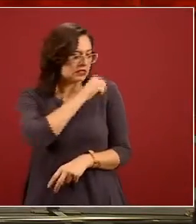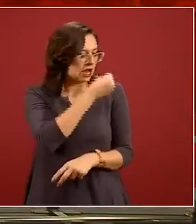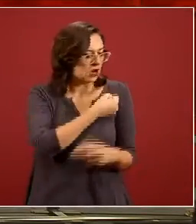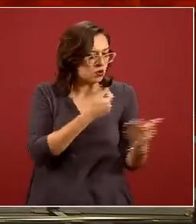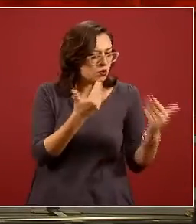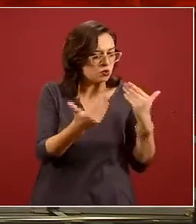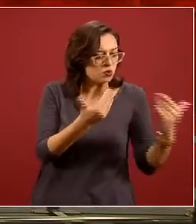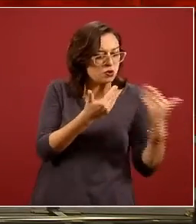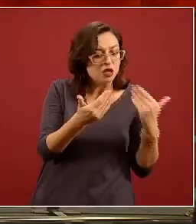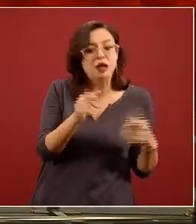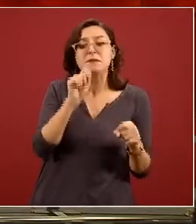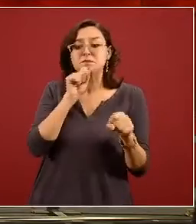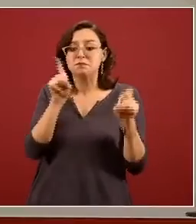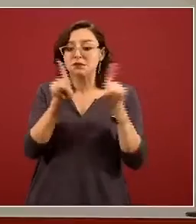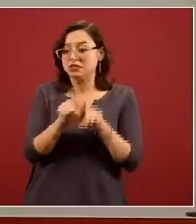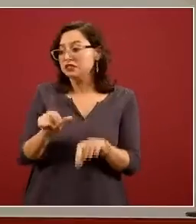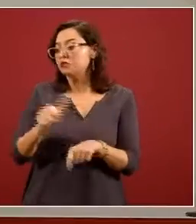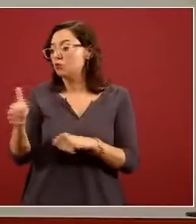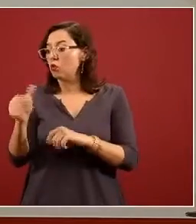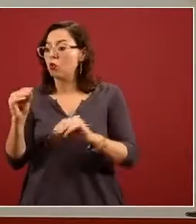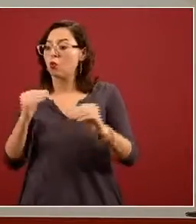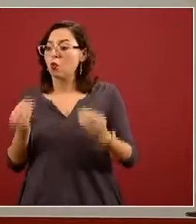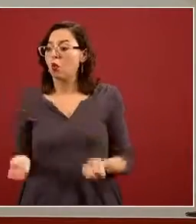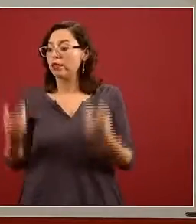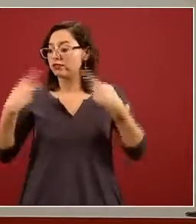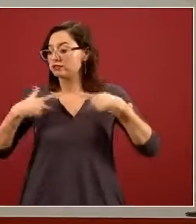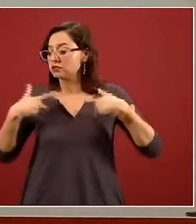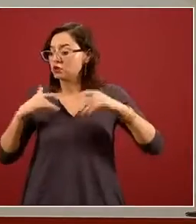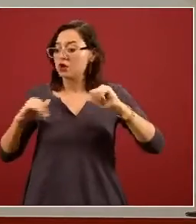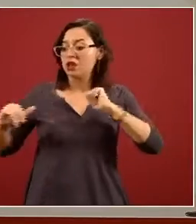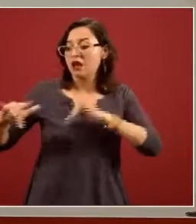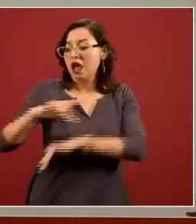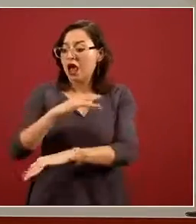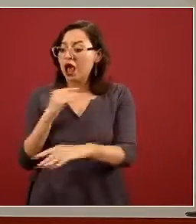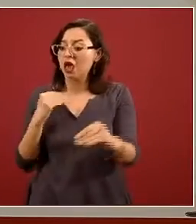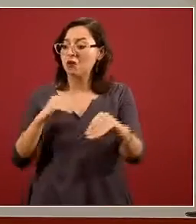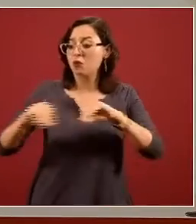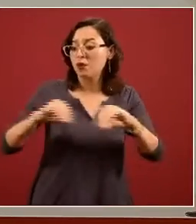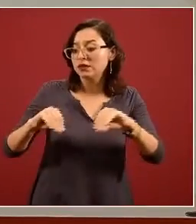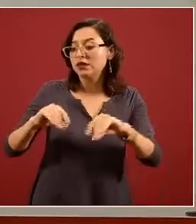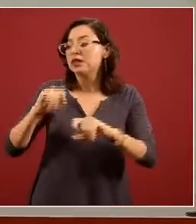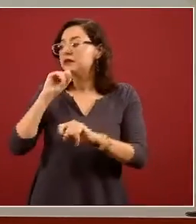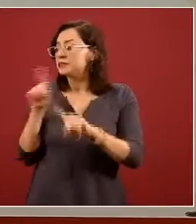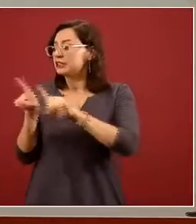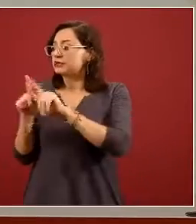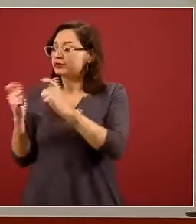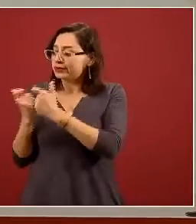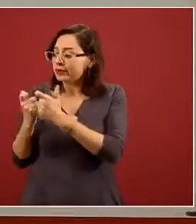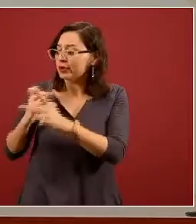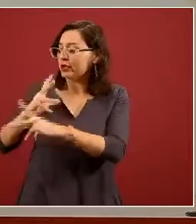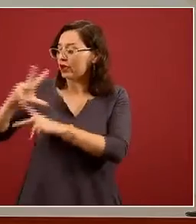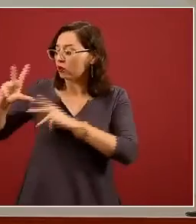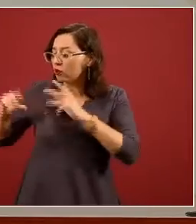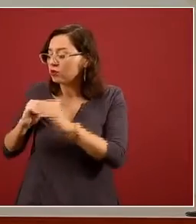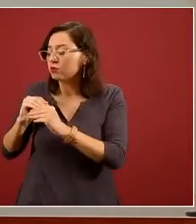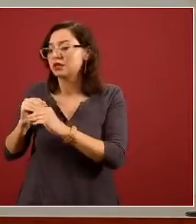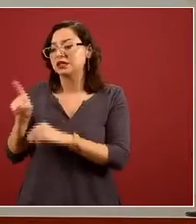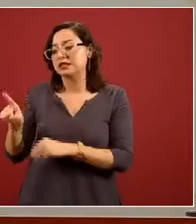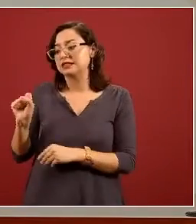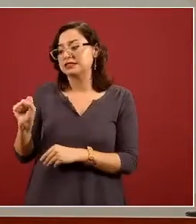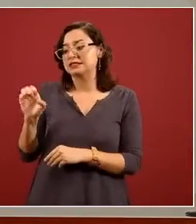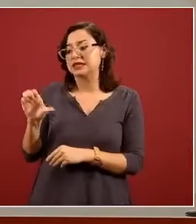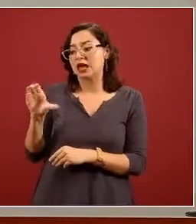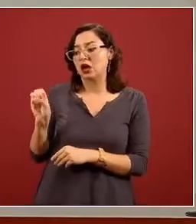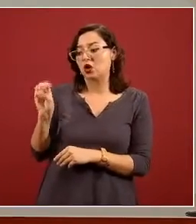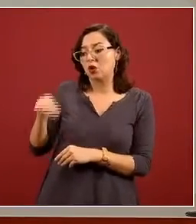de las otras estadísticas como las de movilidad. Periódicamente también tenemos la información económica que proviene de la Secretaría de